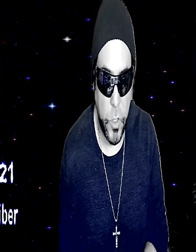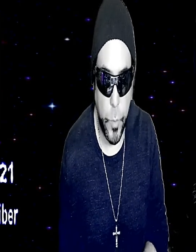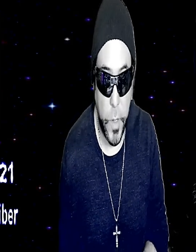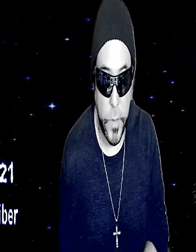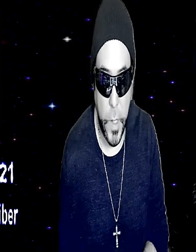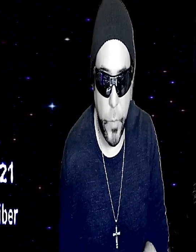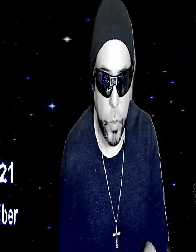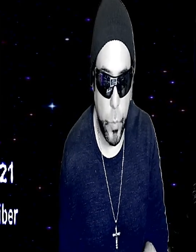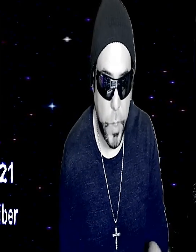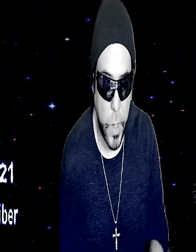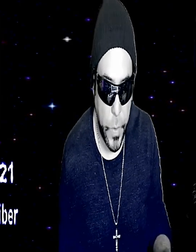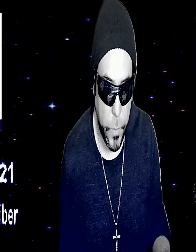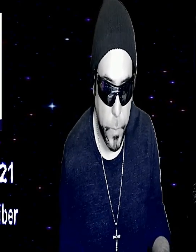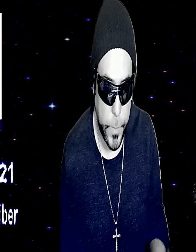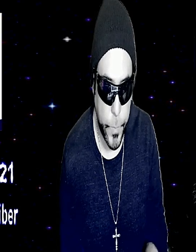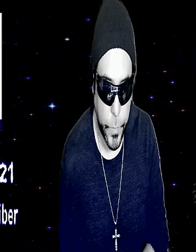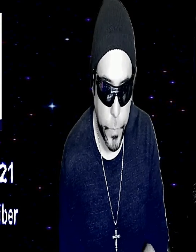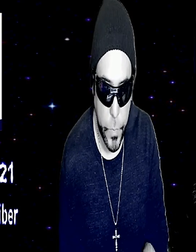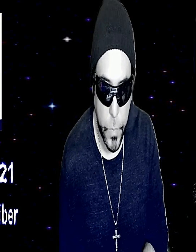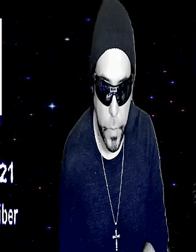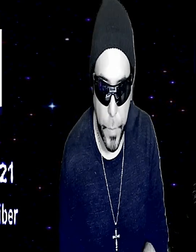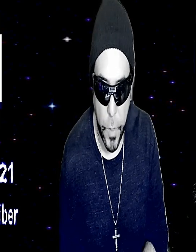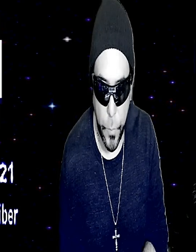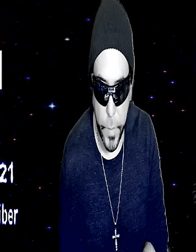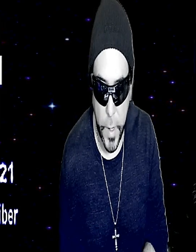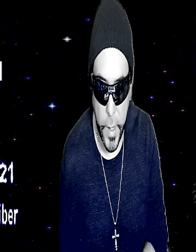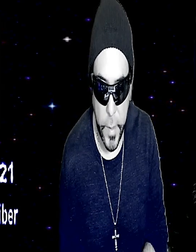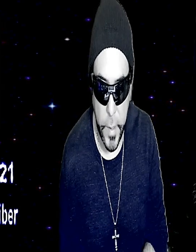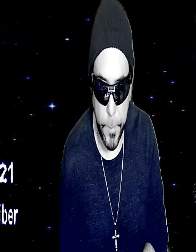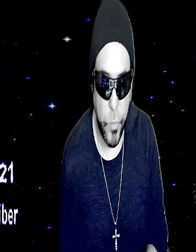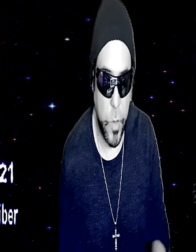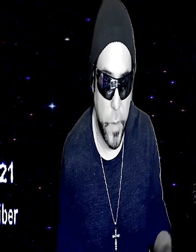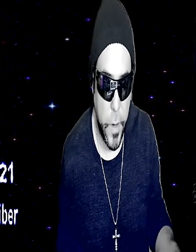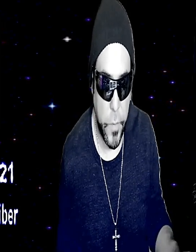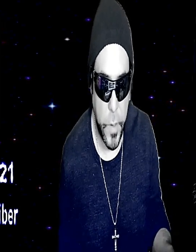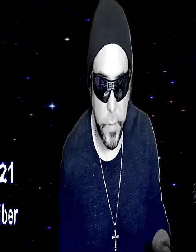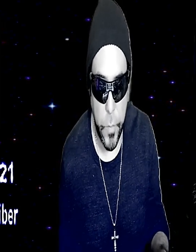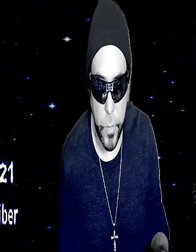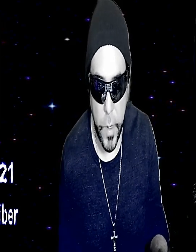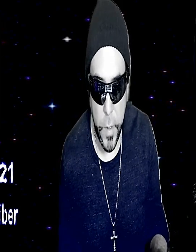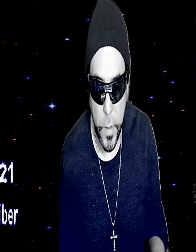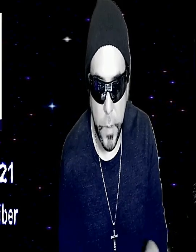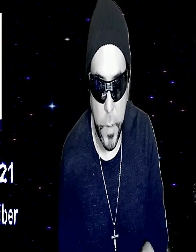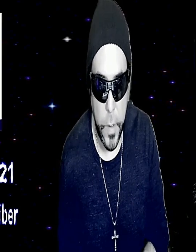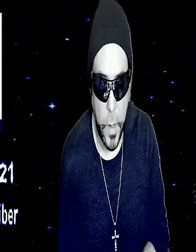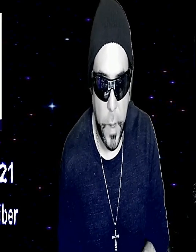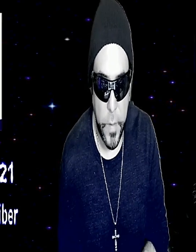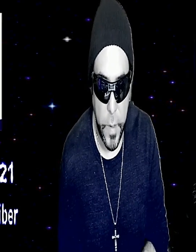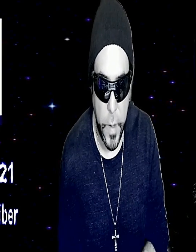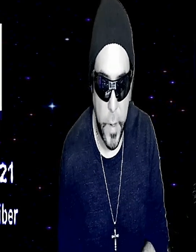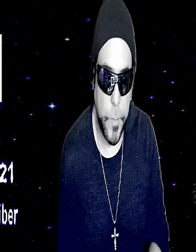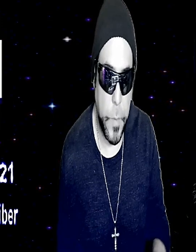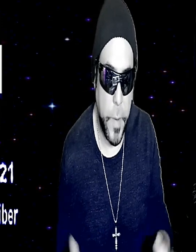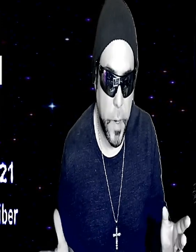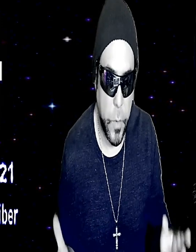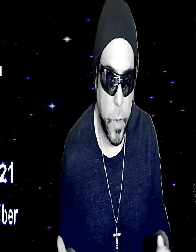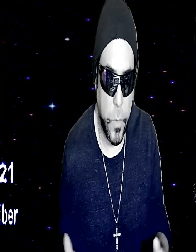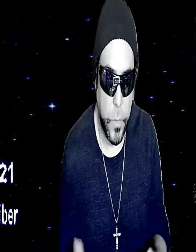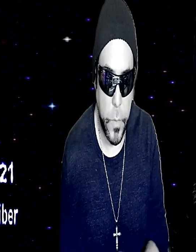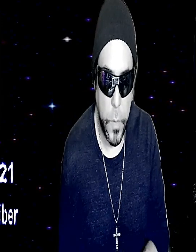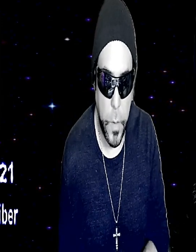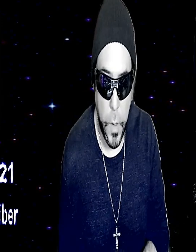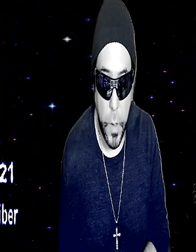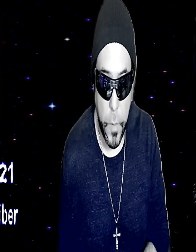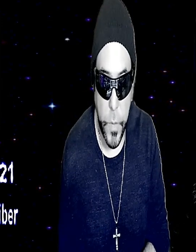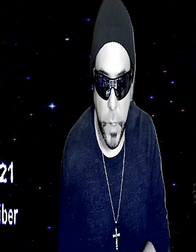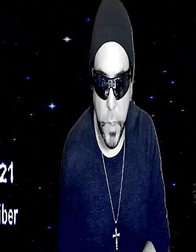personas, los boletos por ahí se acabaron muy rápido, pero pues para la gente, para los ciudadanos que alcanzaron a hacer este primer